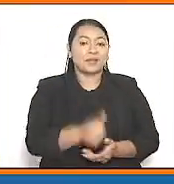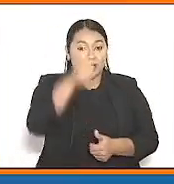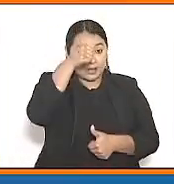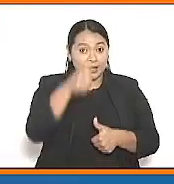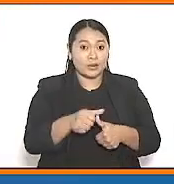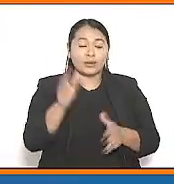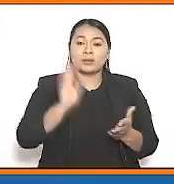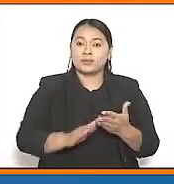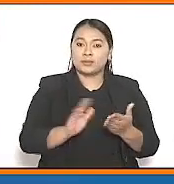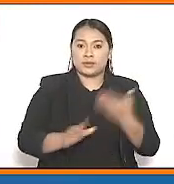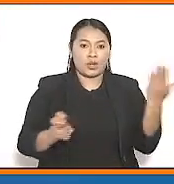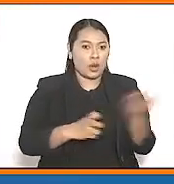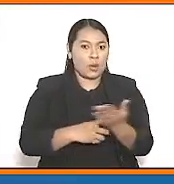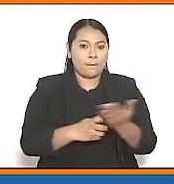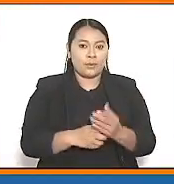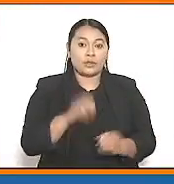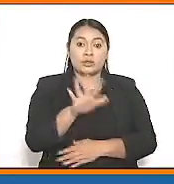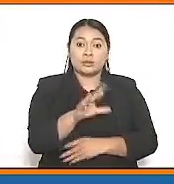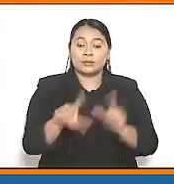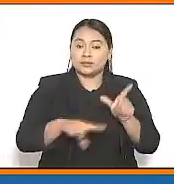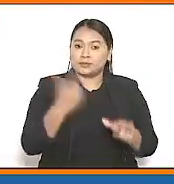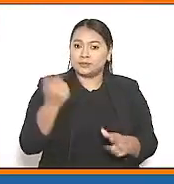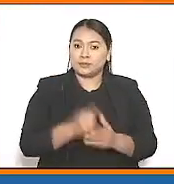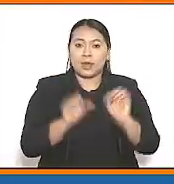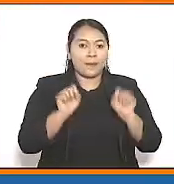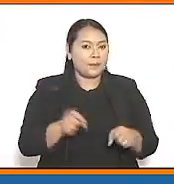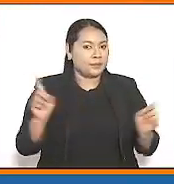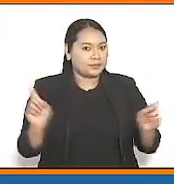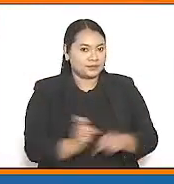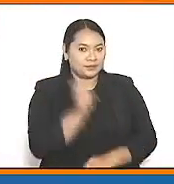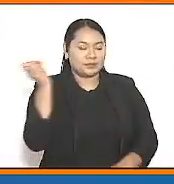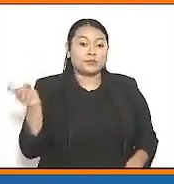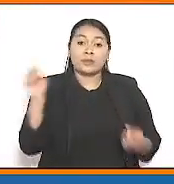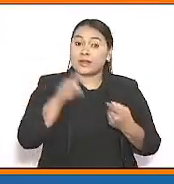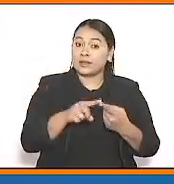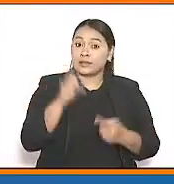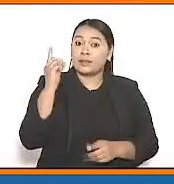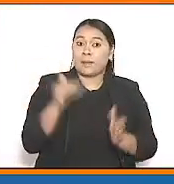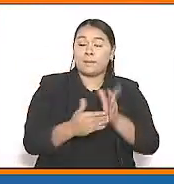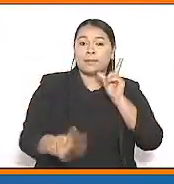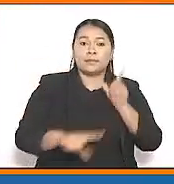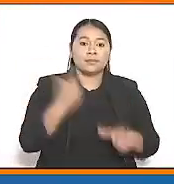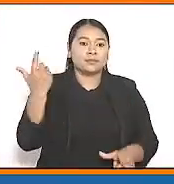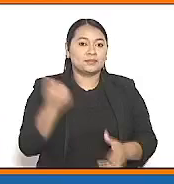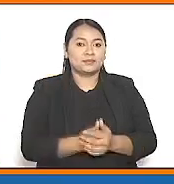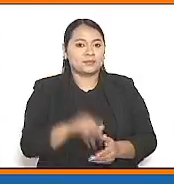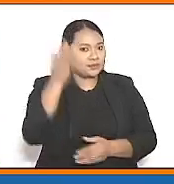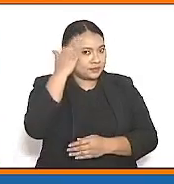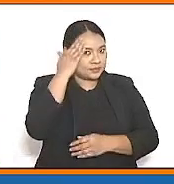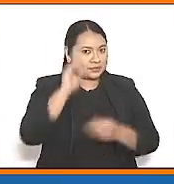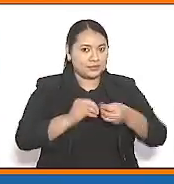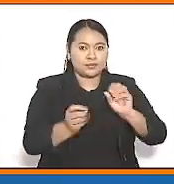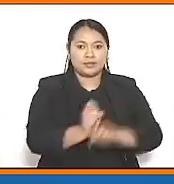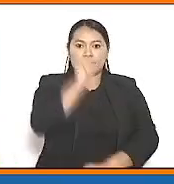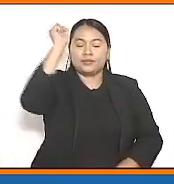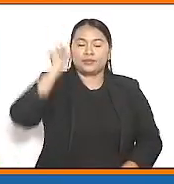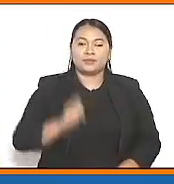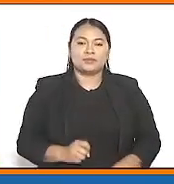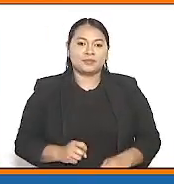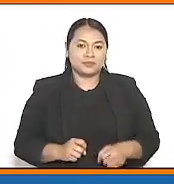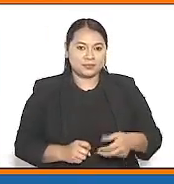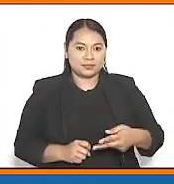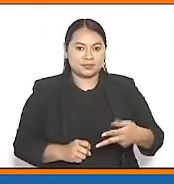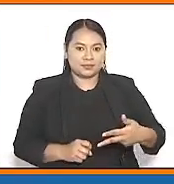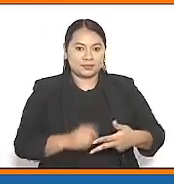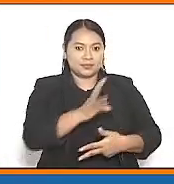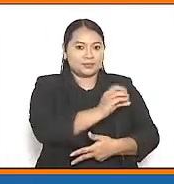que por la compra de tu boleto de 5 lempiras puedes ganar hasta 100.000 lempiras. Tu primer número ganador es el 00. Segundo